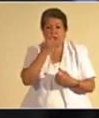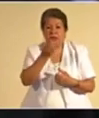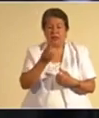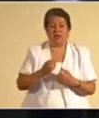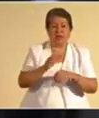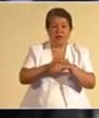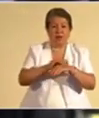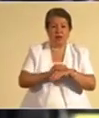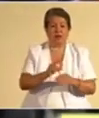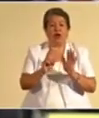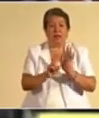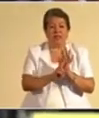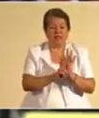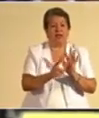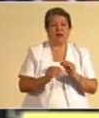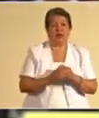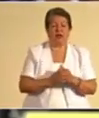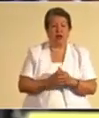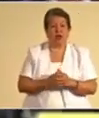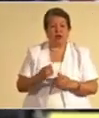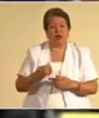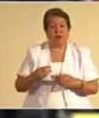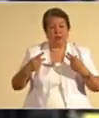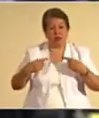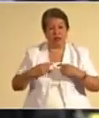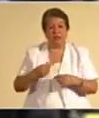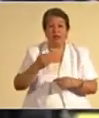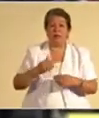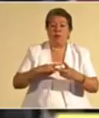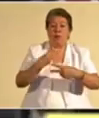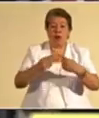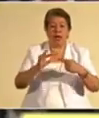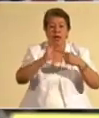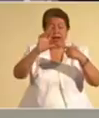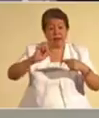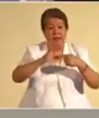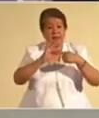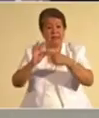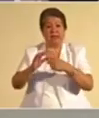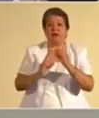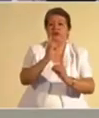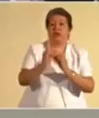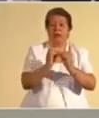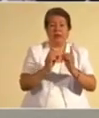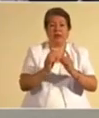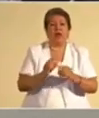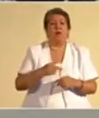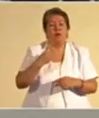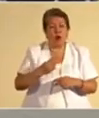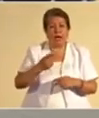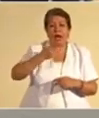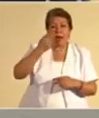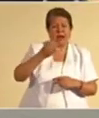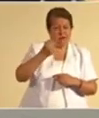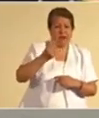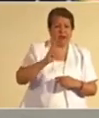amigos, vecinos, ciudadanos, que voy a representarlos dignamente y voy a alzar la voz cuando se tenga que alzar